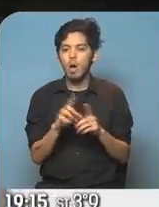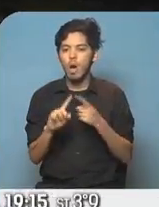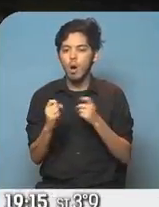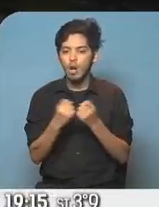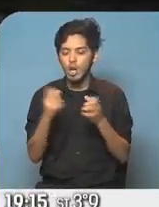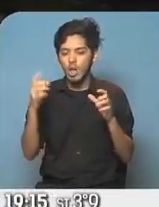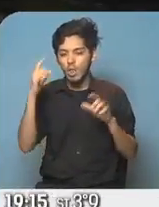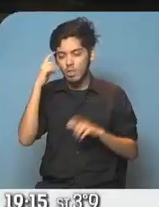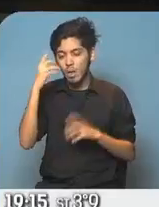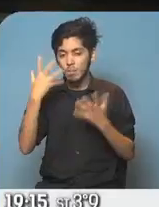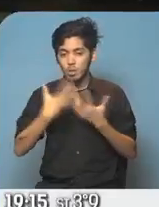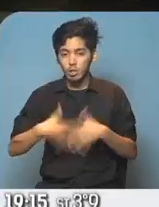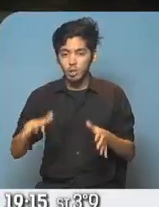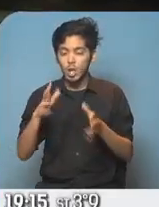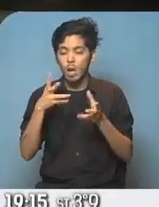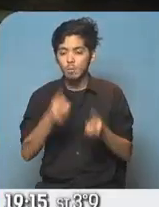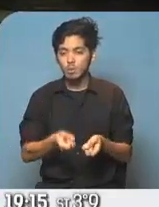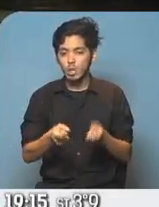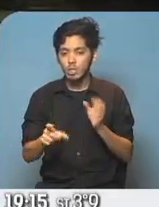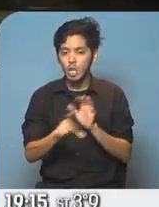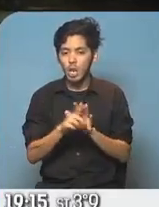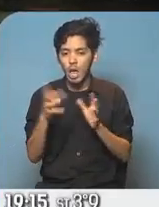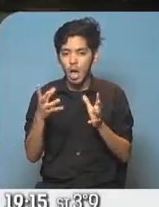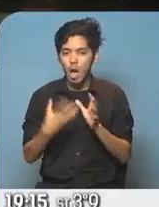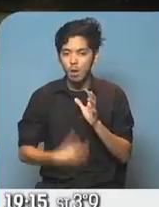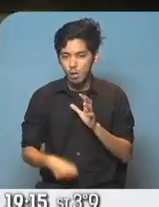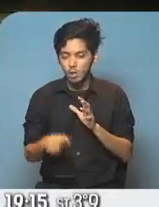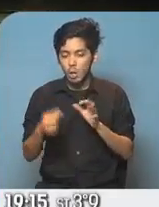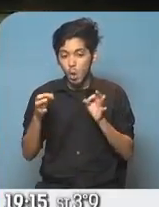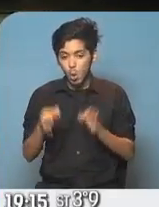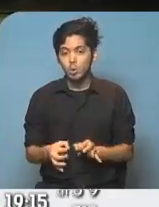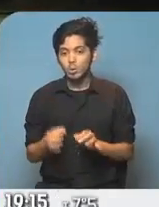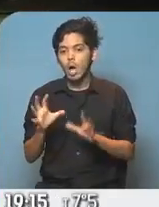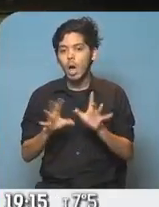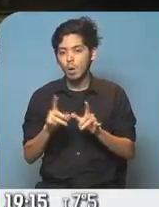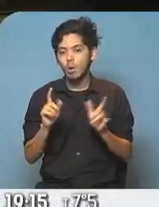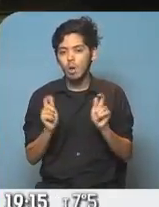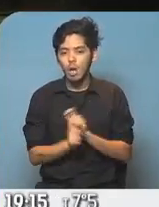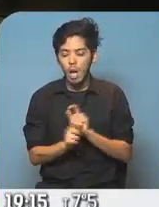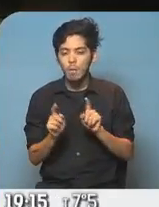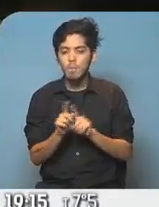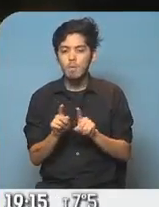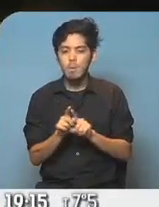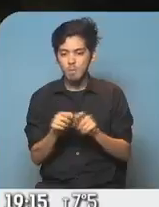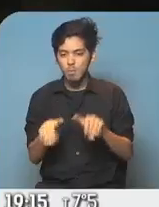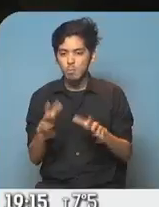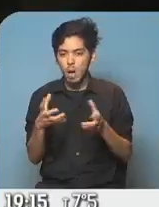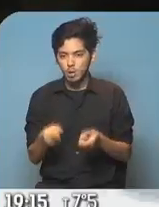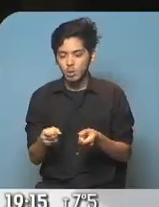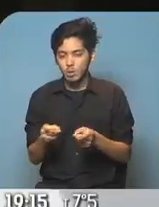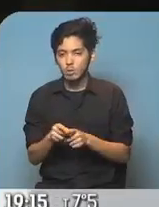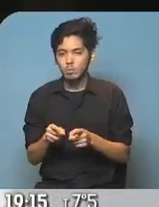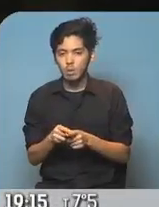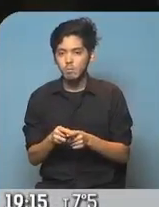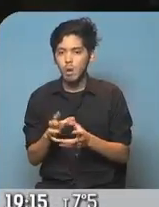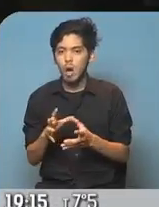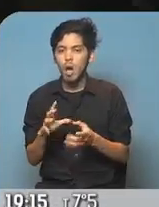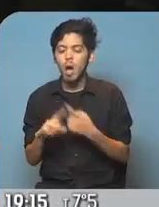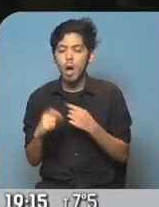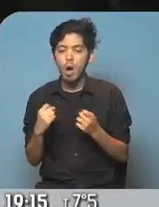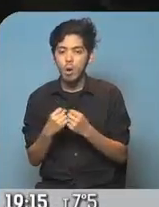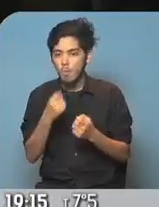proyectos a favor del aborto, justamente con algunas modificaciones que permitieron estos consensos.